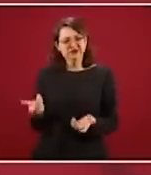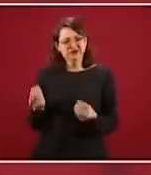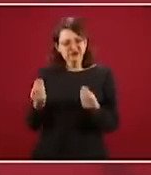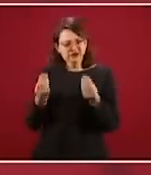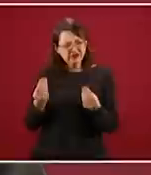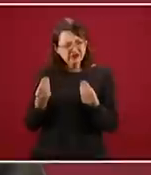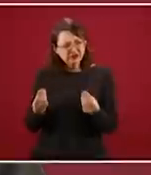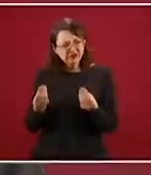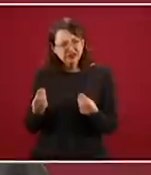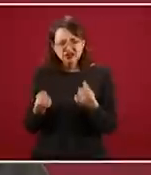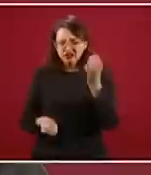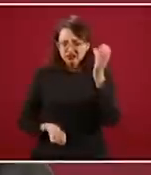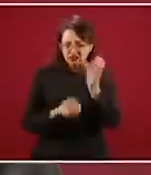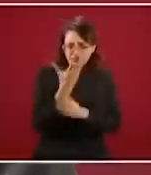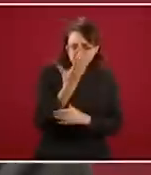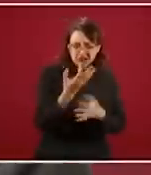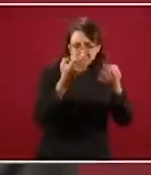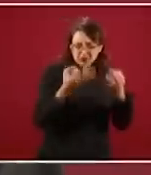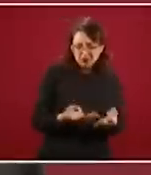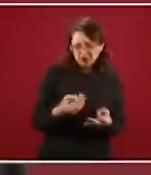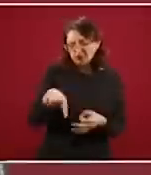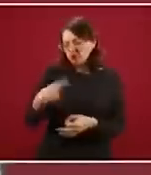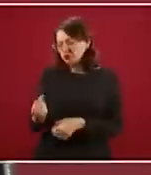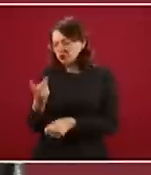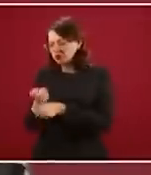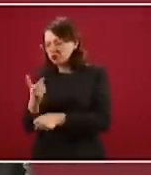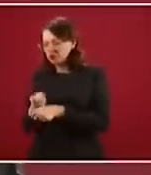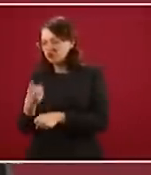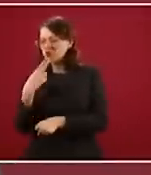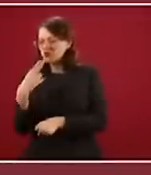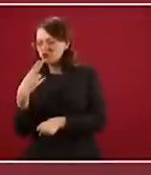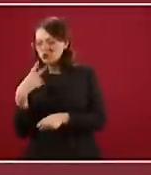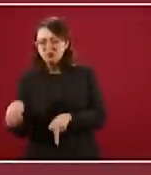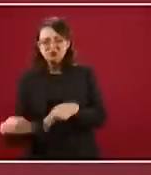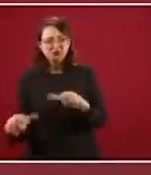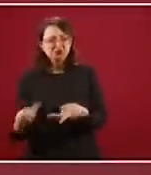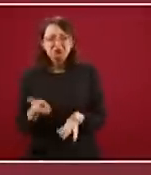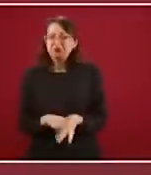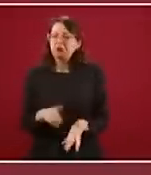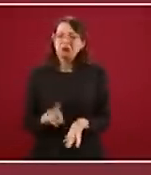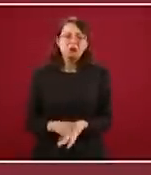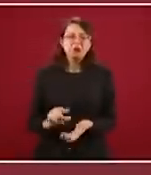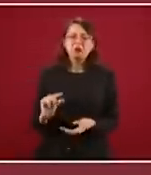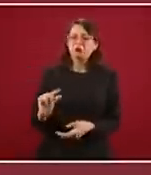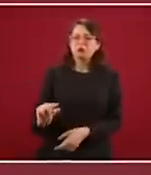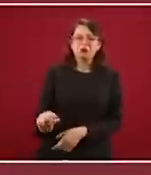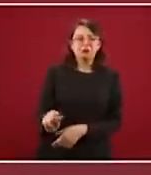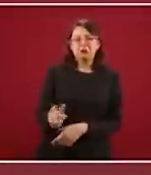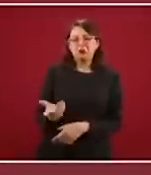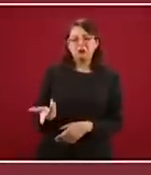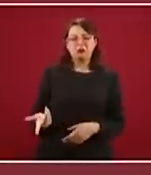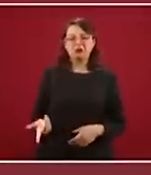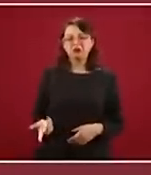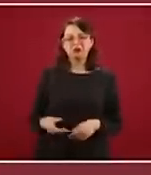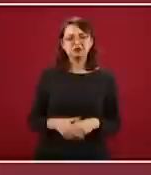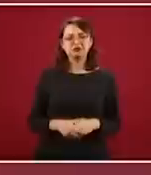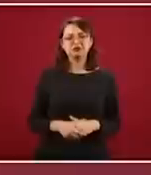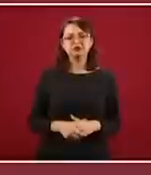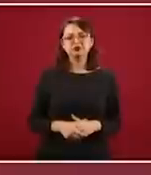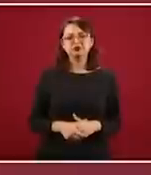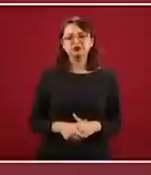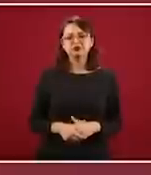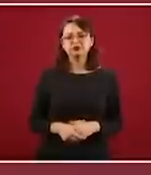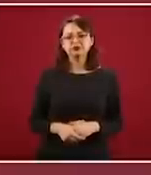ni como nuevas y mucho menos vendidas como producto robado.